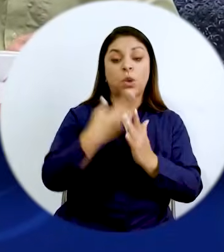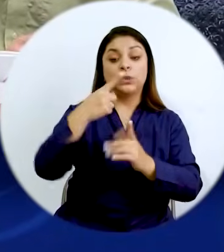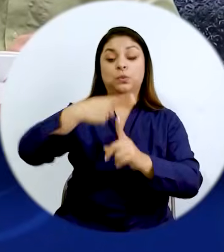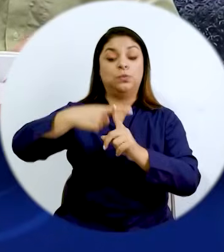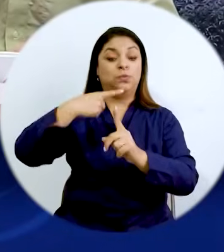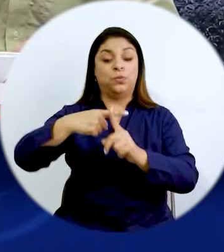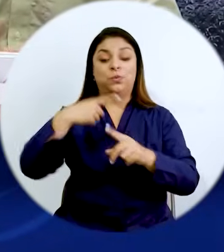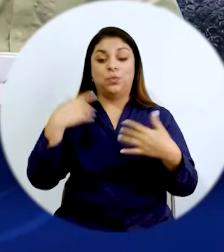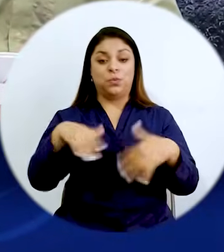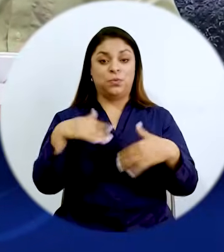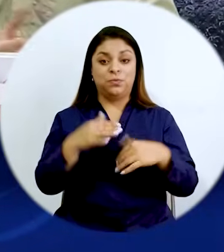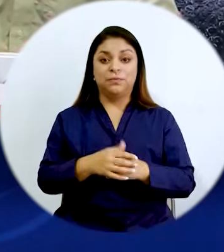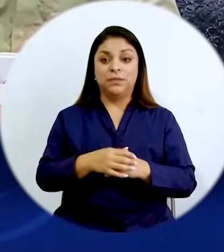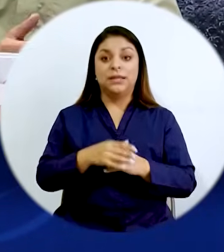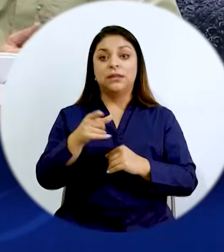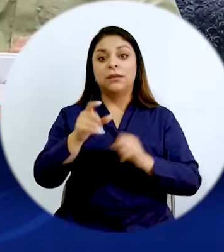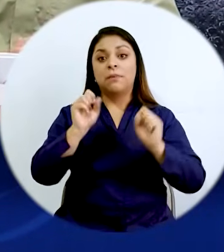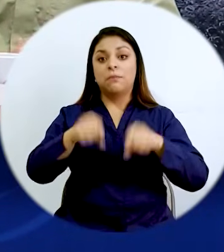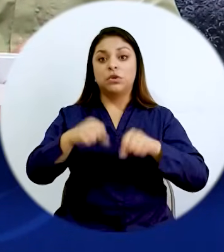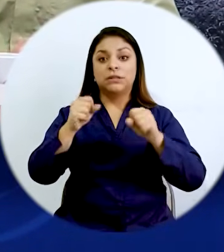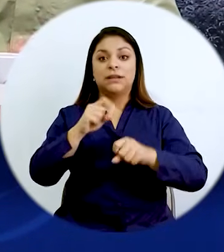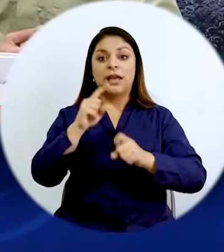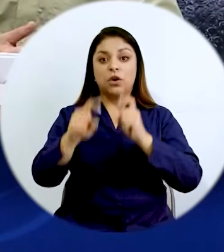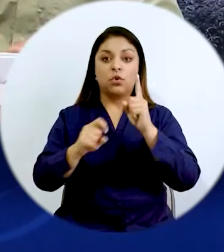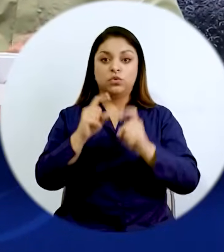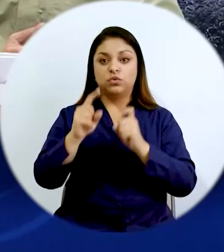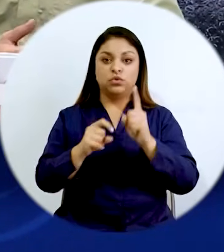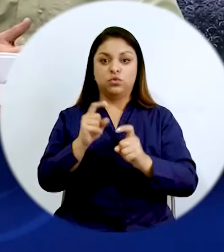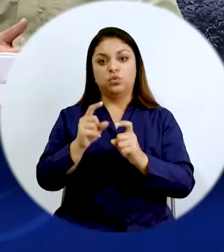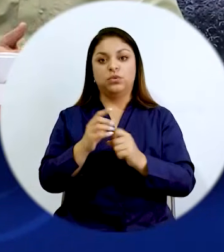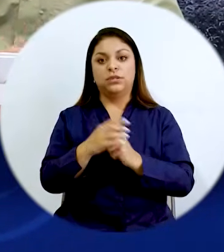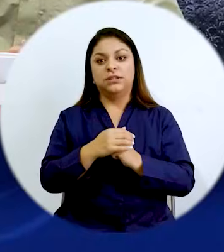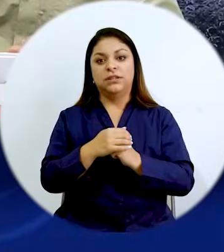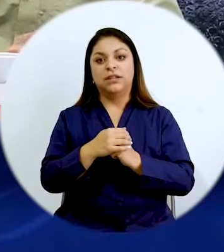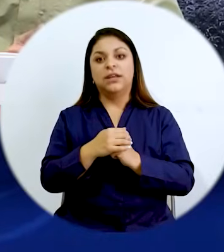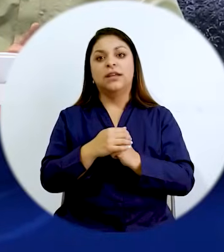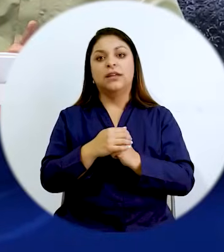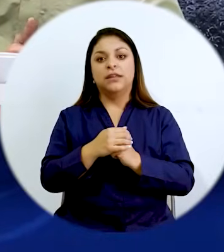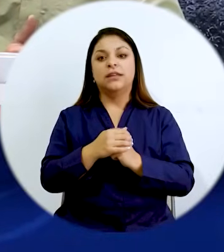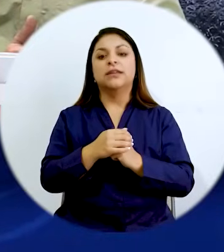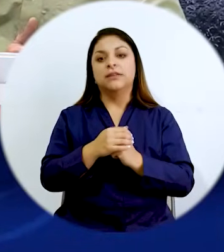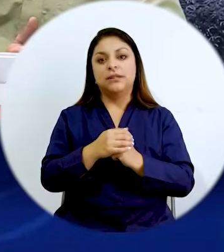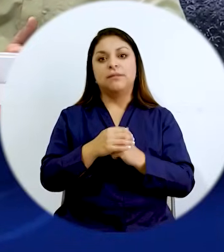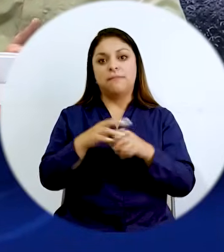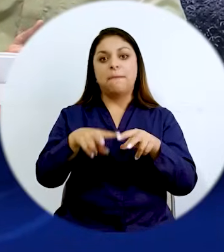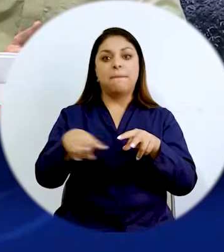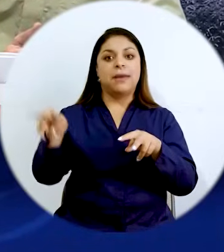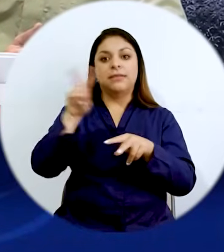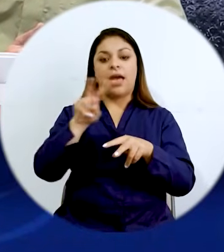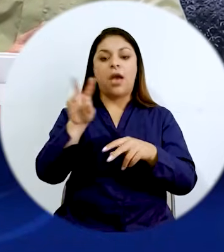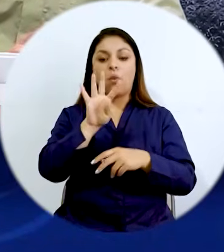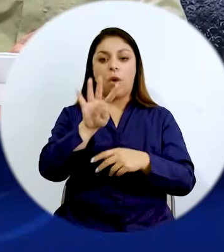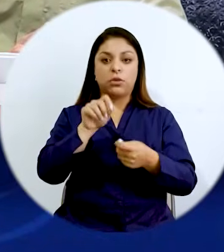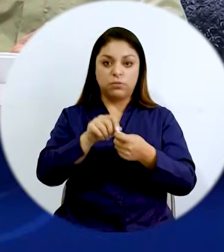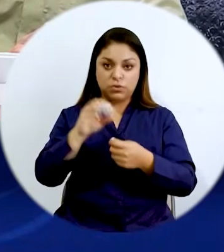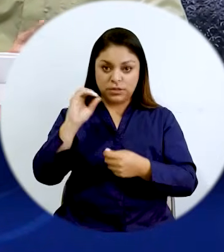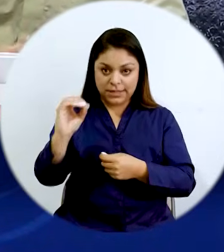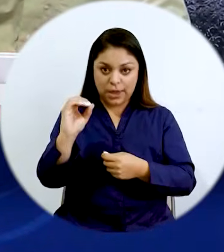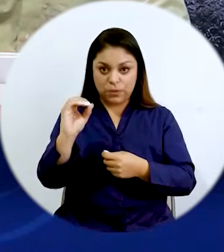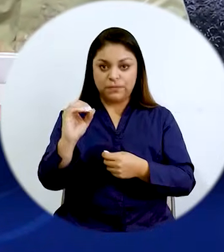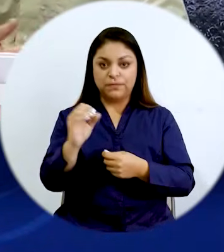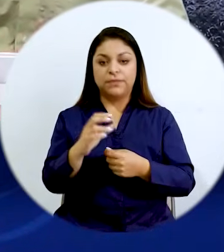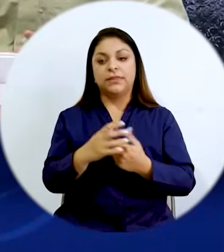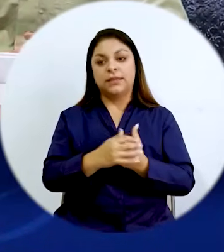eso, ¿verdad? Claro, la posibilidad de consulta, ¿verdad? Sí. Y acción rápida, eso es una gran ventaja de BAM 4.0. Y la